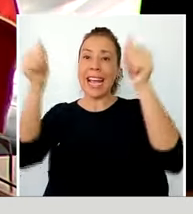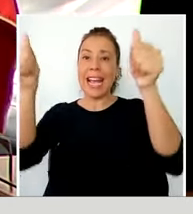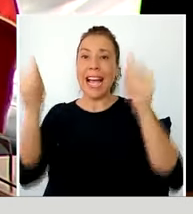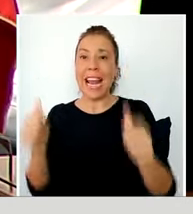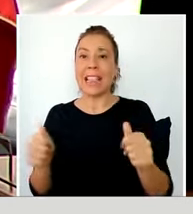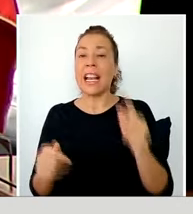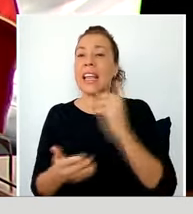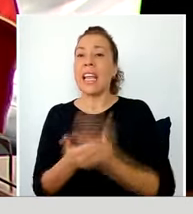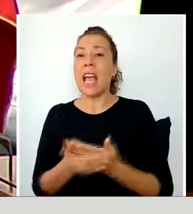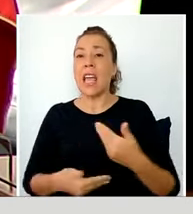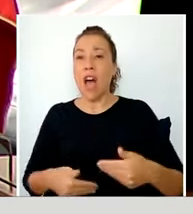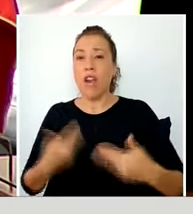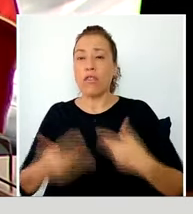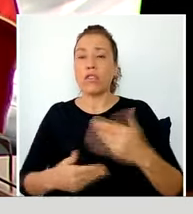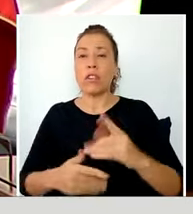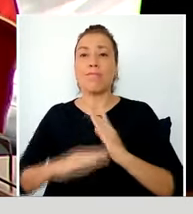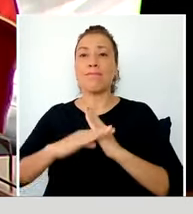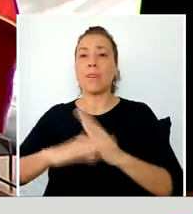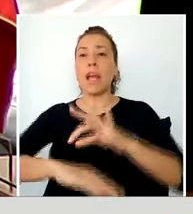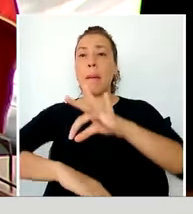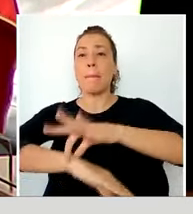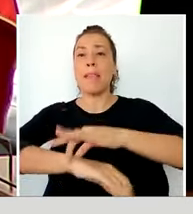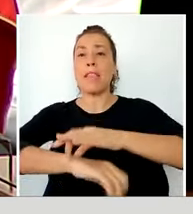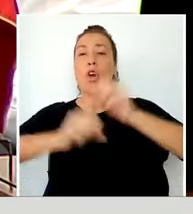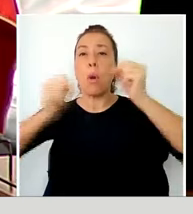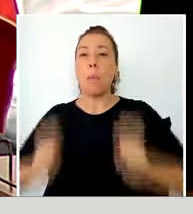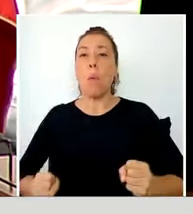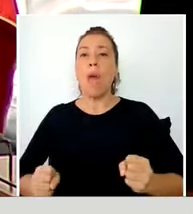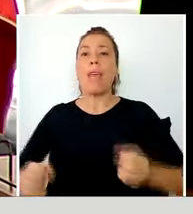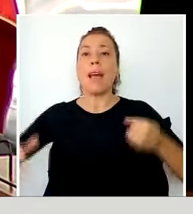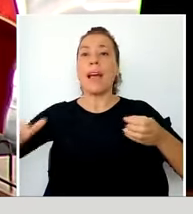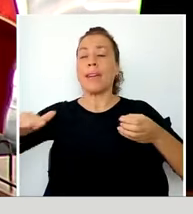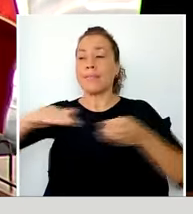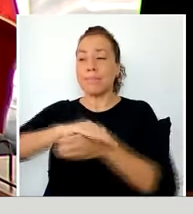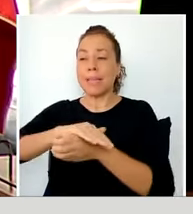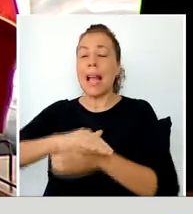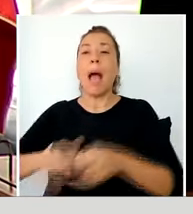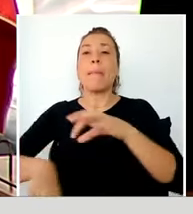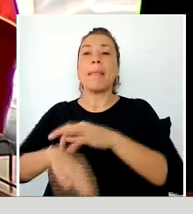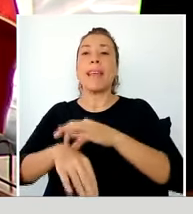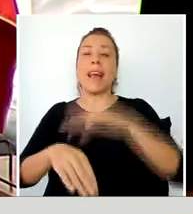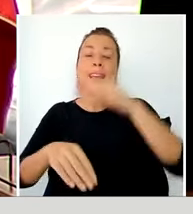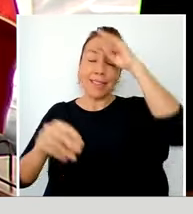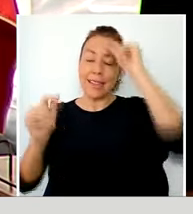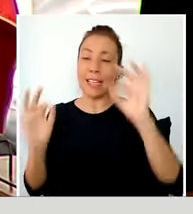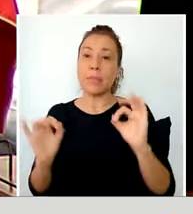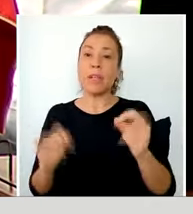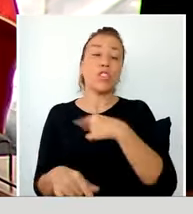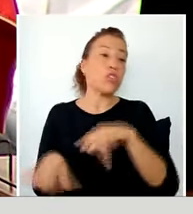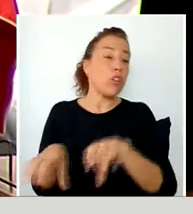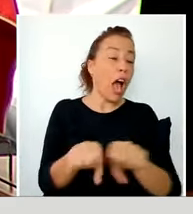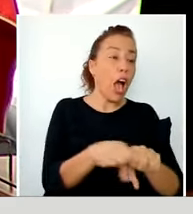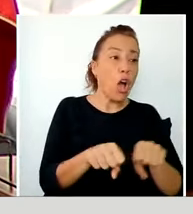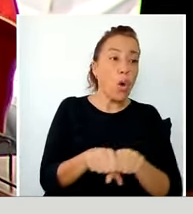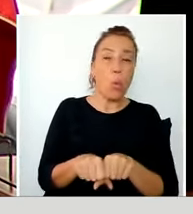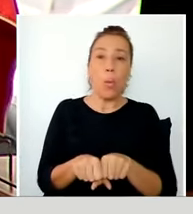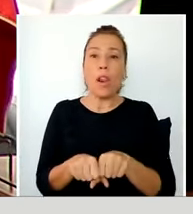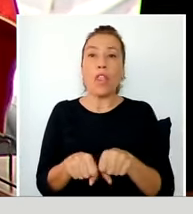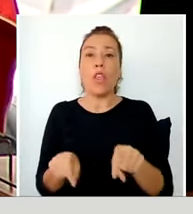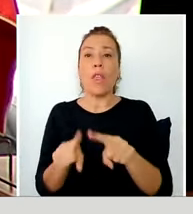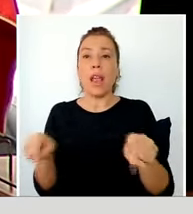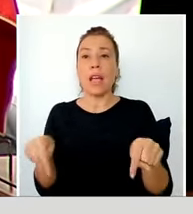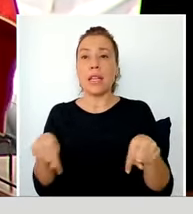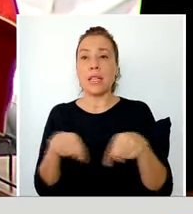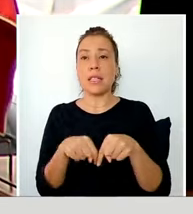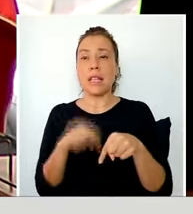que impiden que médicos puedan ingresar a la especialidades Yo creo que si nos pusiéramos de acuerdo en esta sala y ojalá